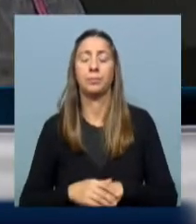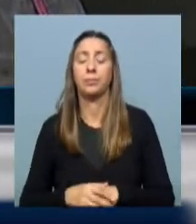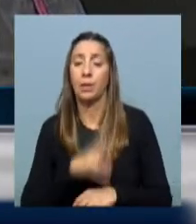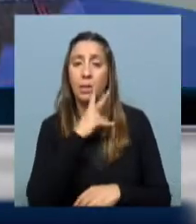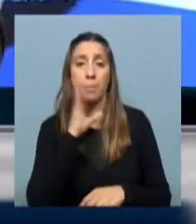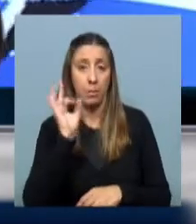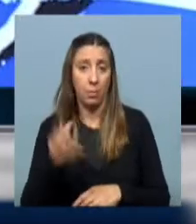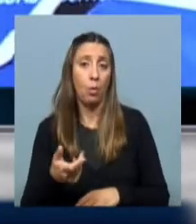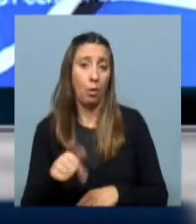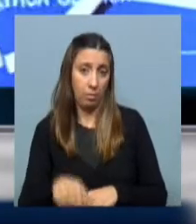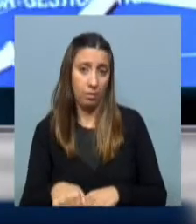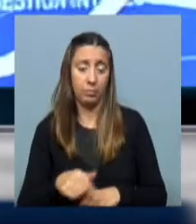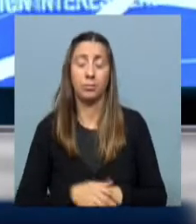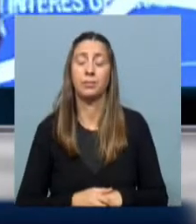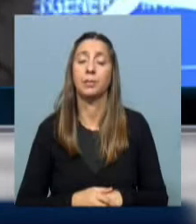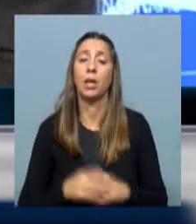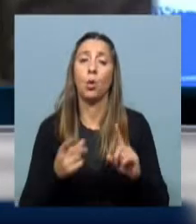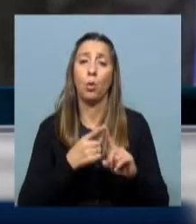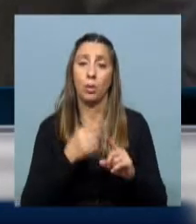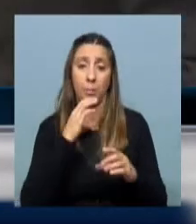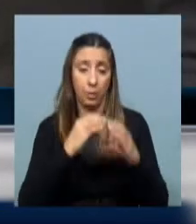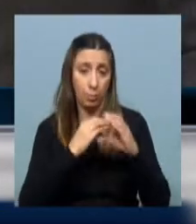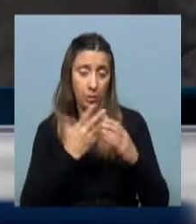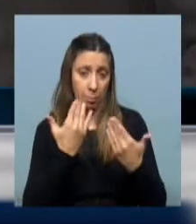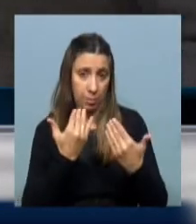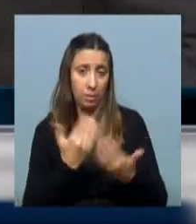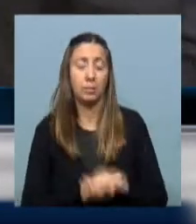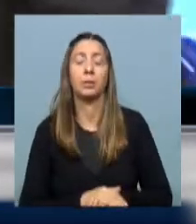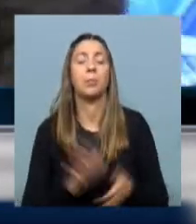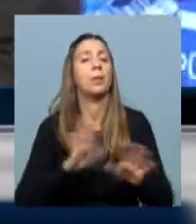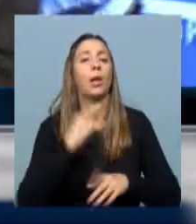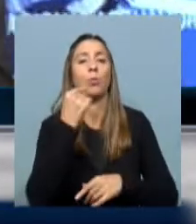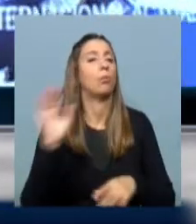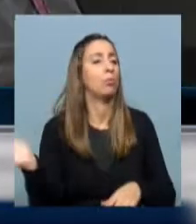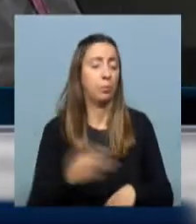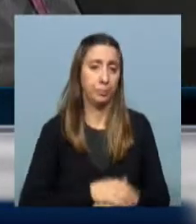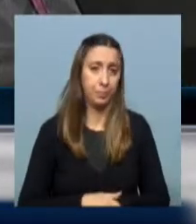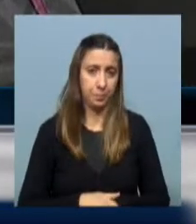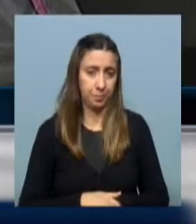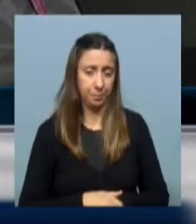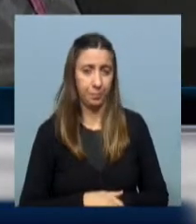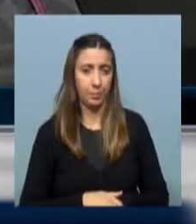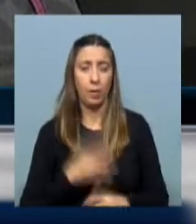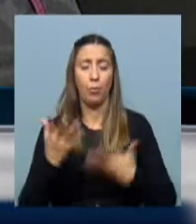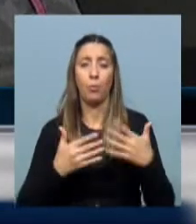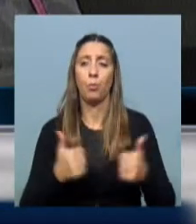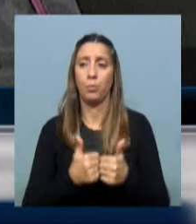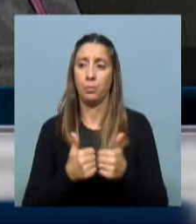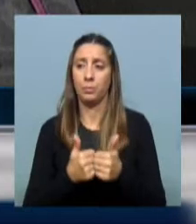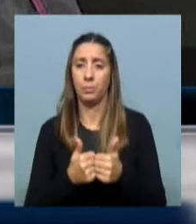vivo con este programa, y ahí están los contactos para que se comunique con nosotros y pueda formular todas las preguntas que quiera. El fuego